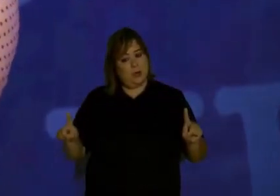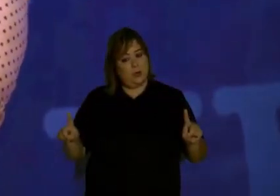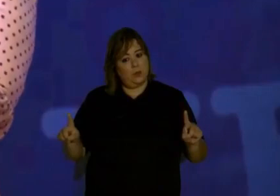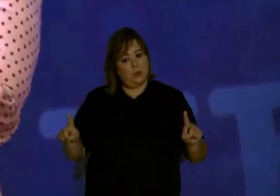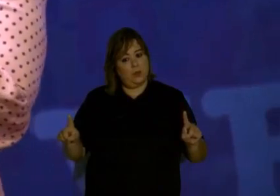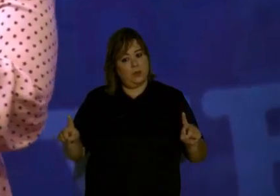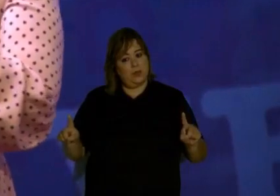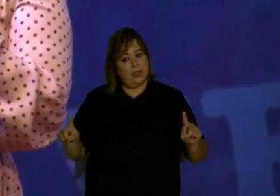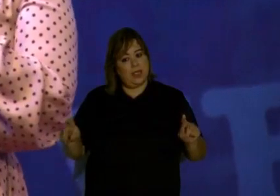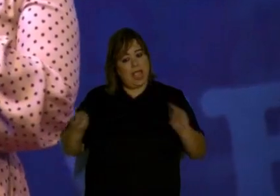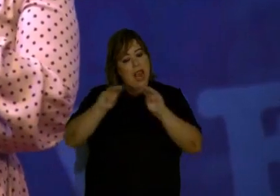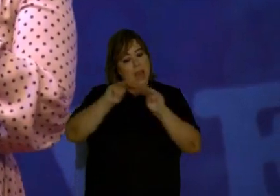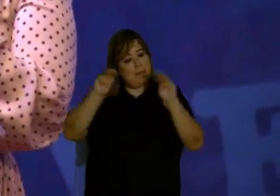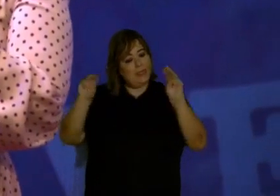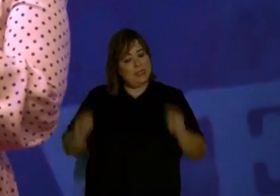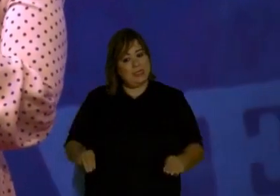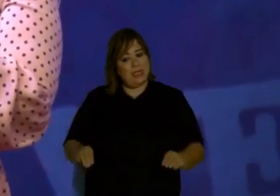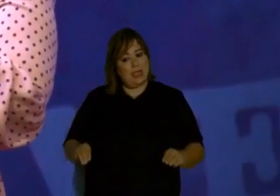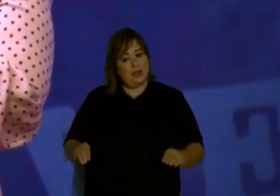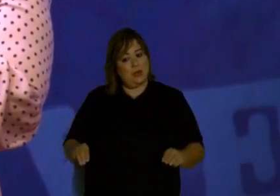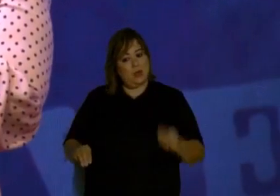su ministerio precioso,